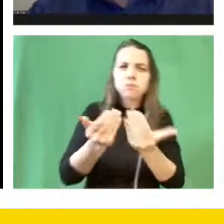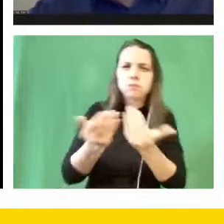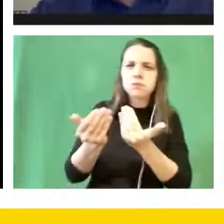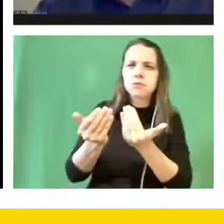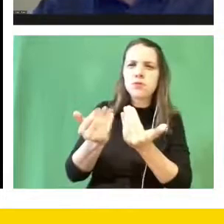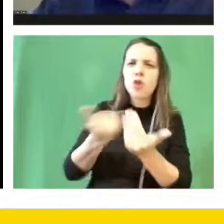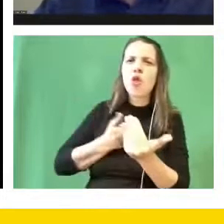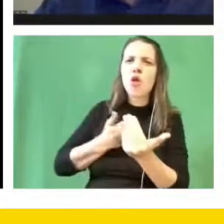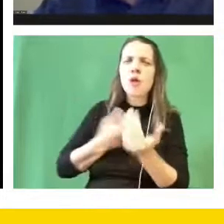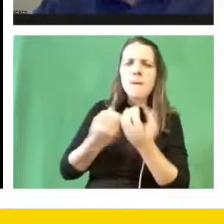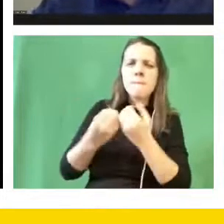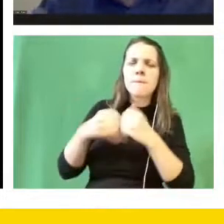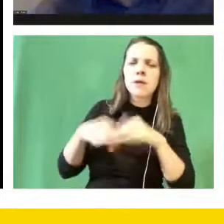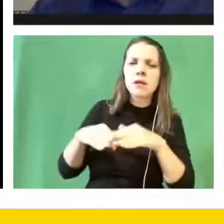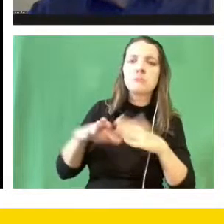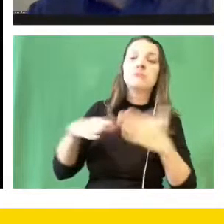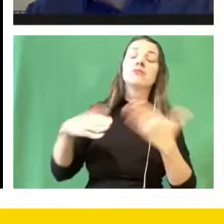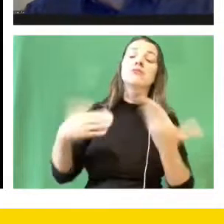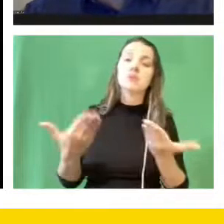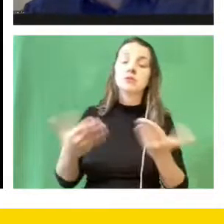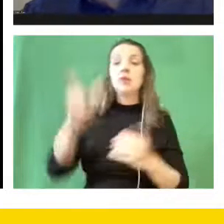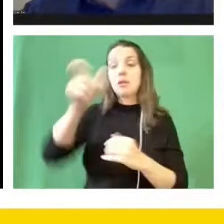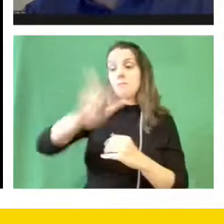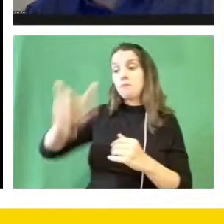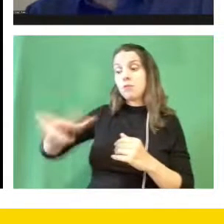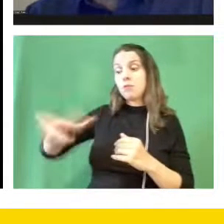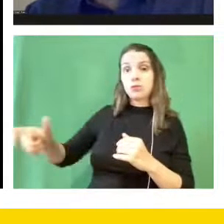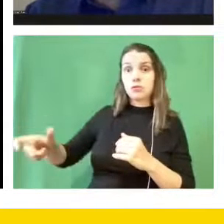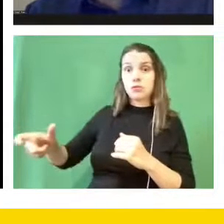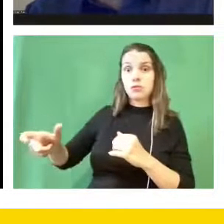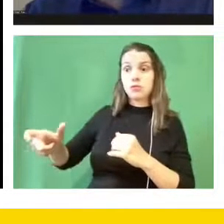Convención de los Derechos de las Personas con Discapacidad. La siguiente.